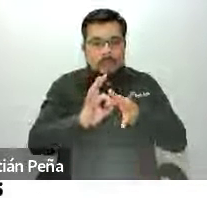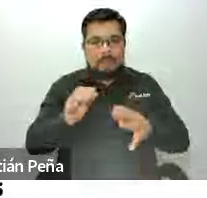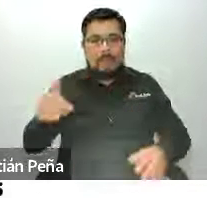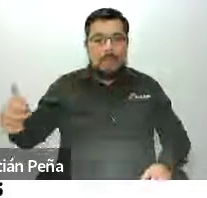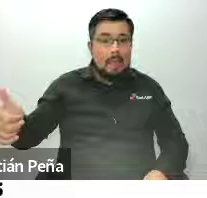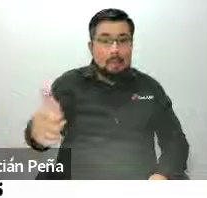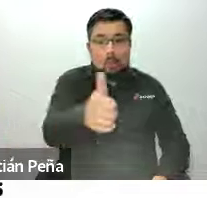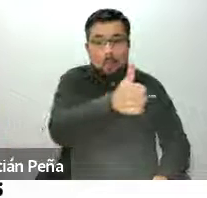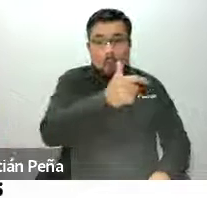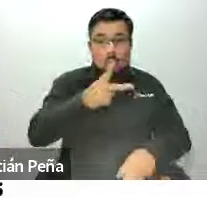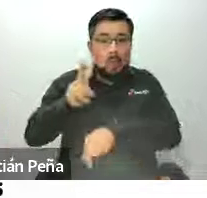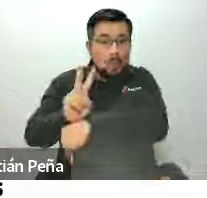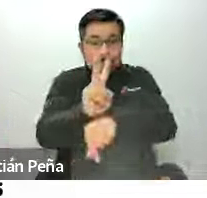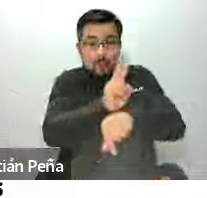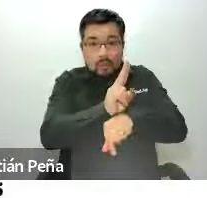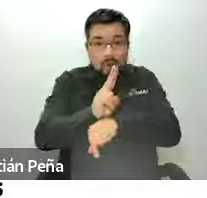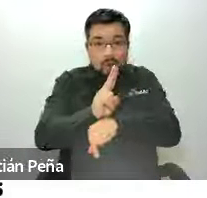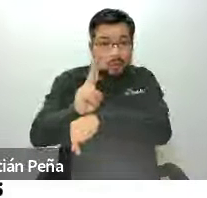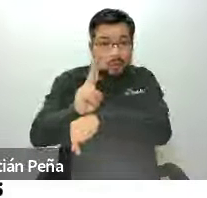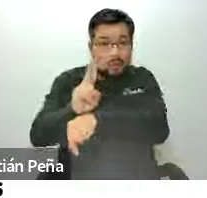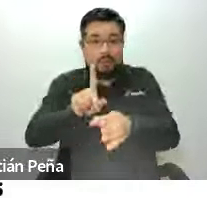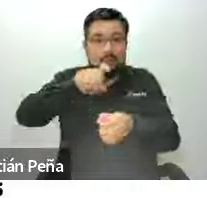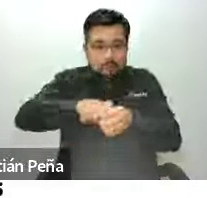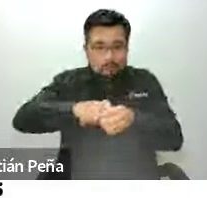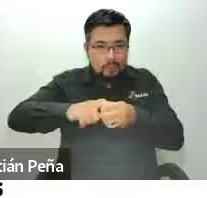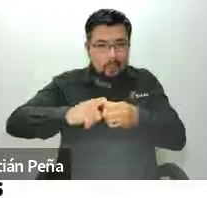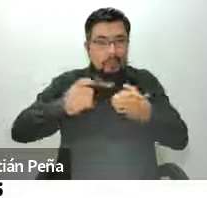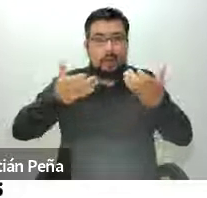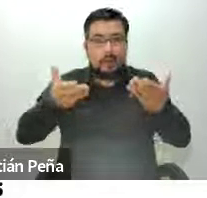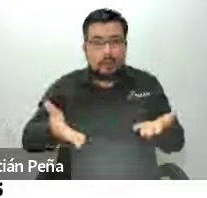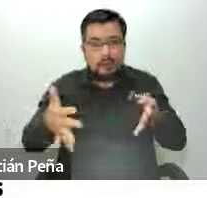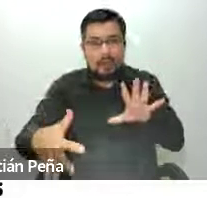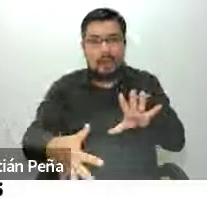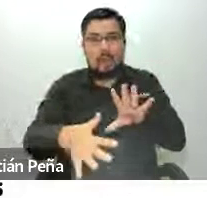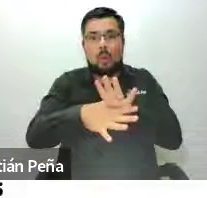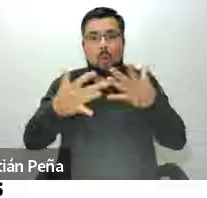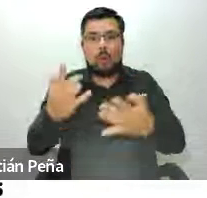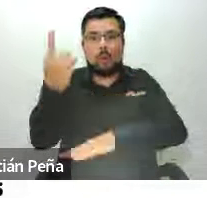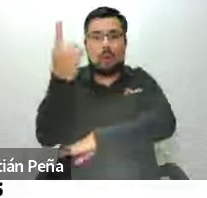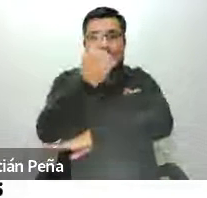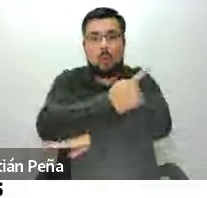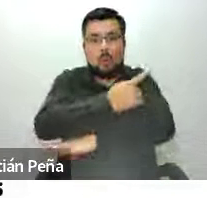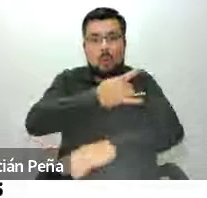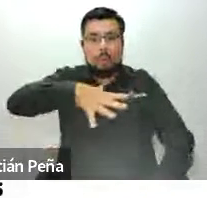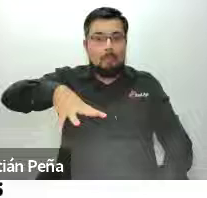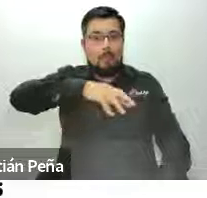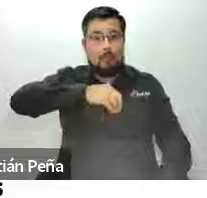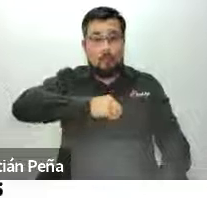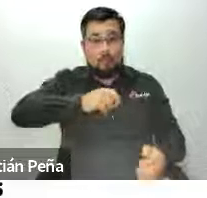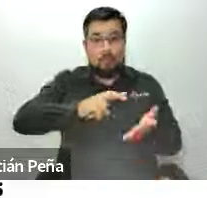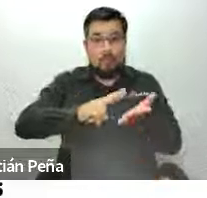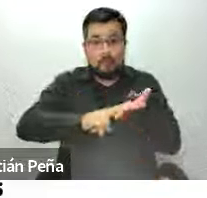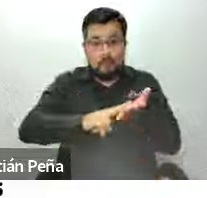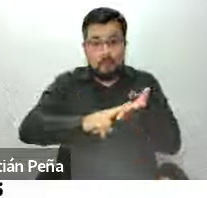y profesores que nos están acompañando en este encuentro, en esta jornada. Para nosotros en verdad es